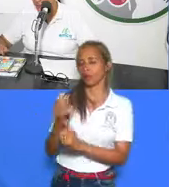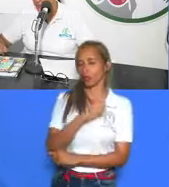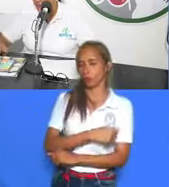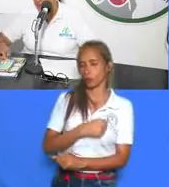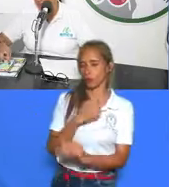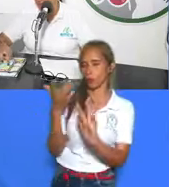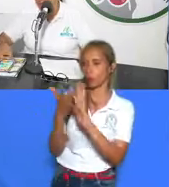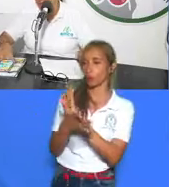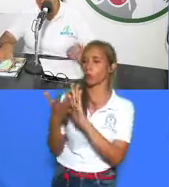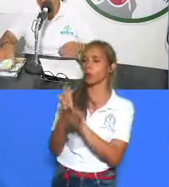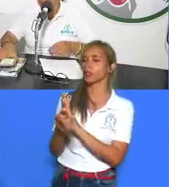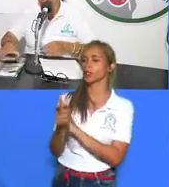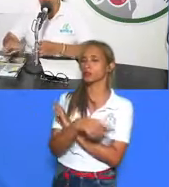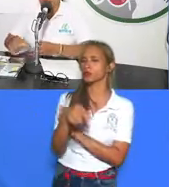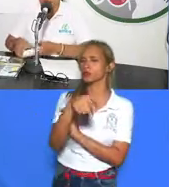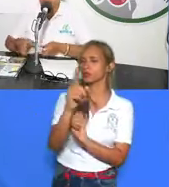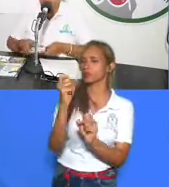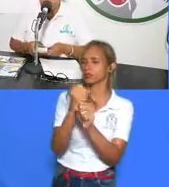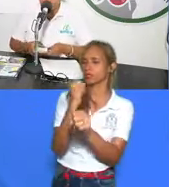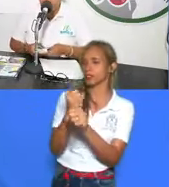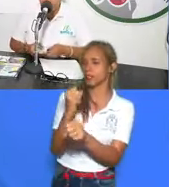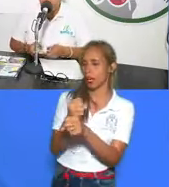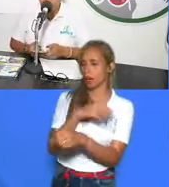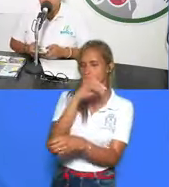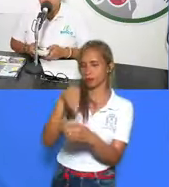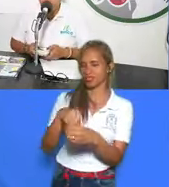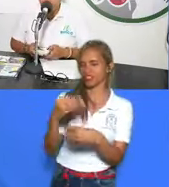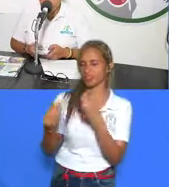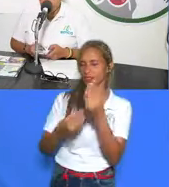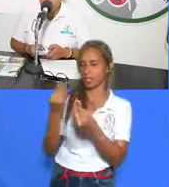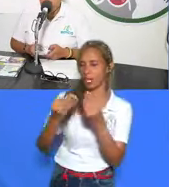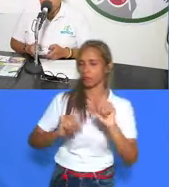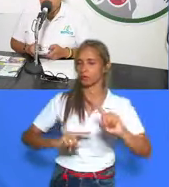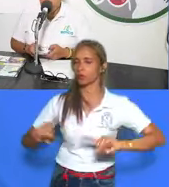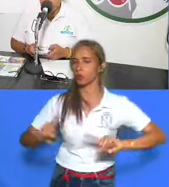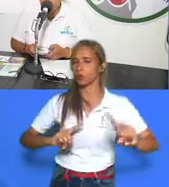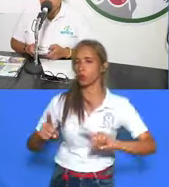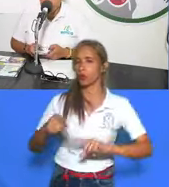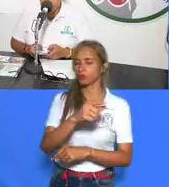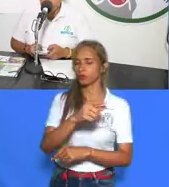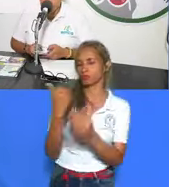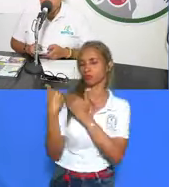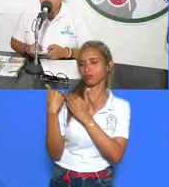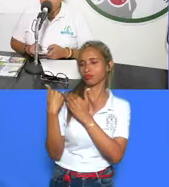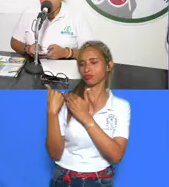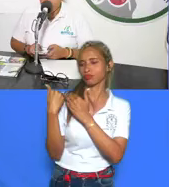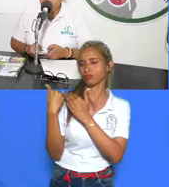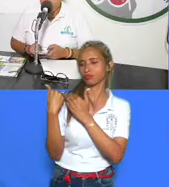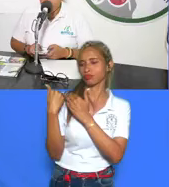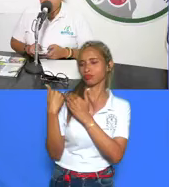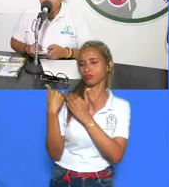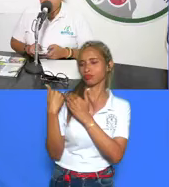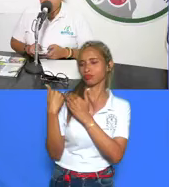poco acerca de su labor dentro de la empresa. Como coordinadora, ¿cuál es esa labor principal que tiene Mónica?